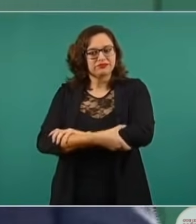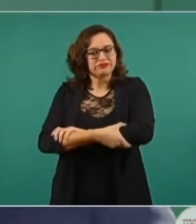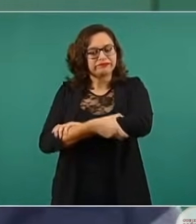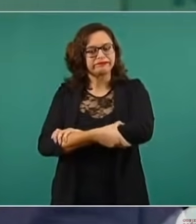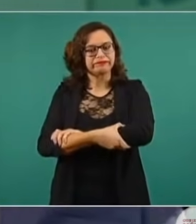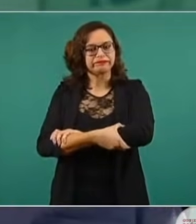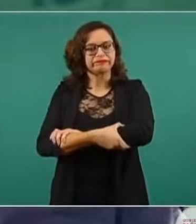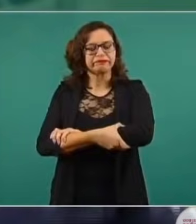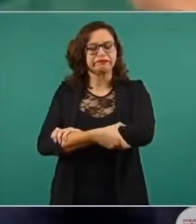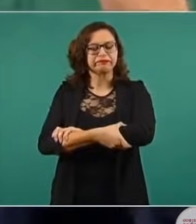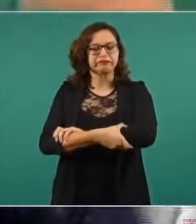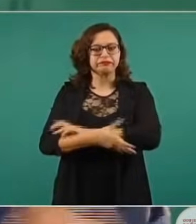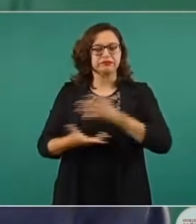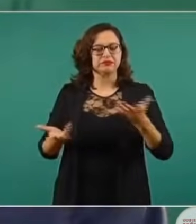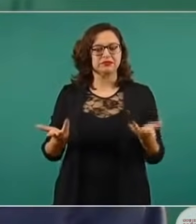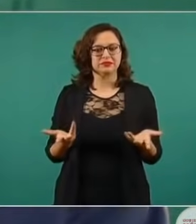que